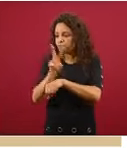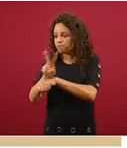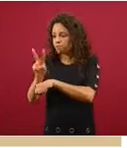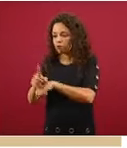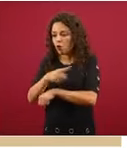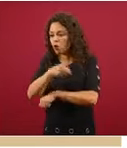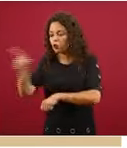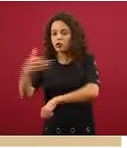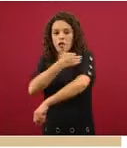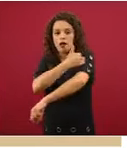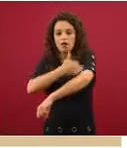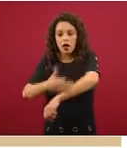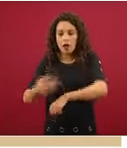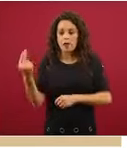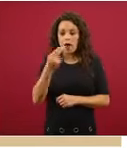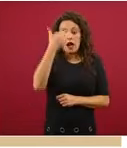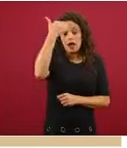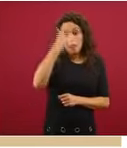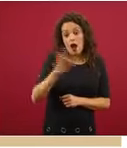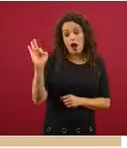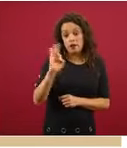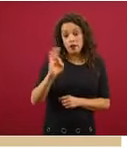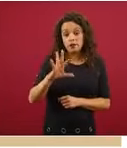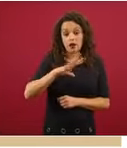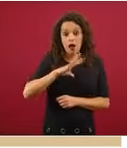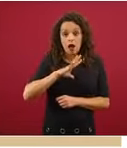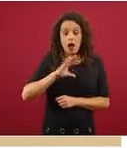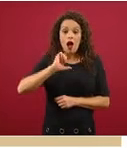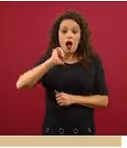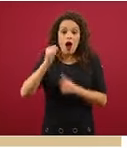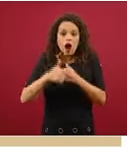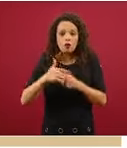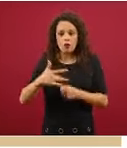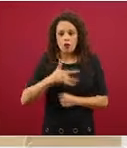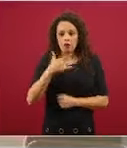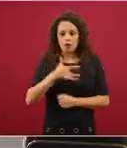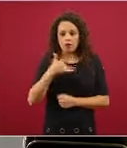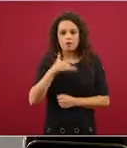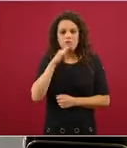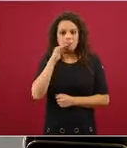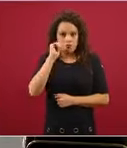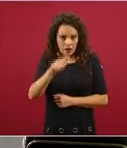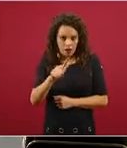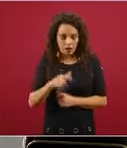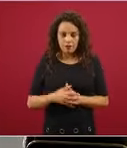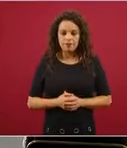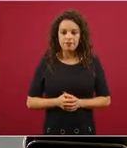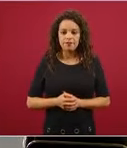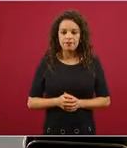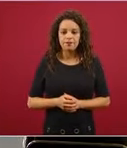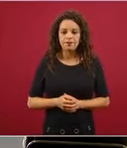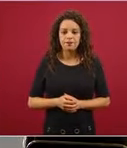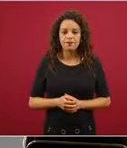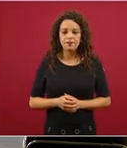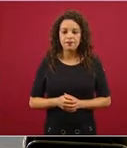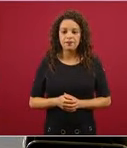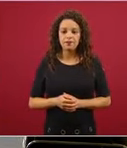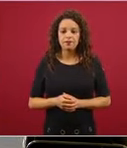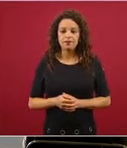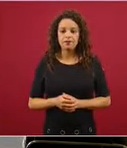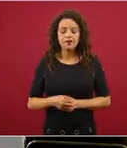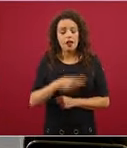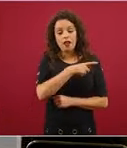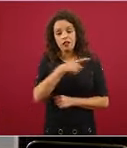familia para saber cuándo presentan sintomatología susceptible. Lavarse frecuentemente